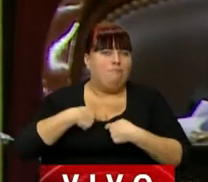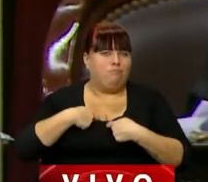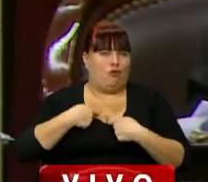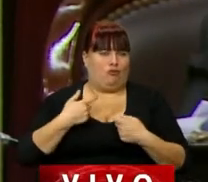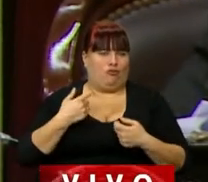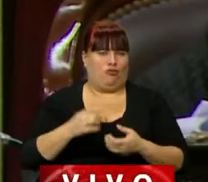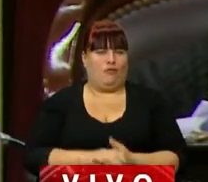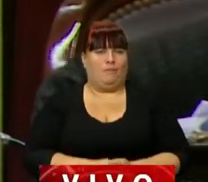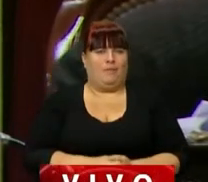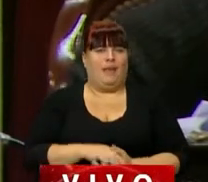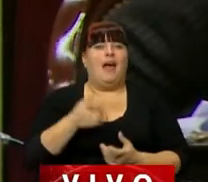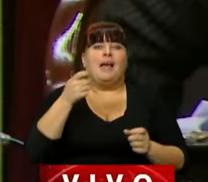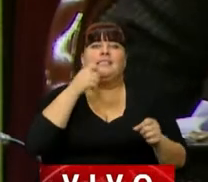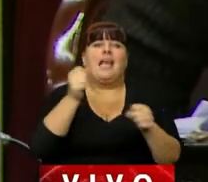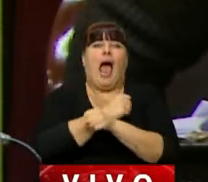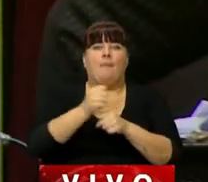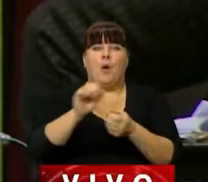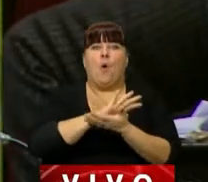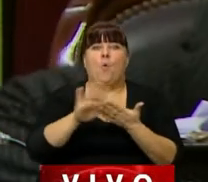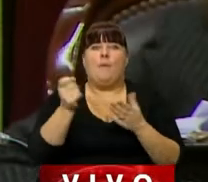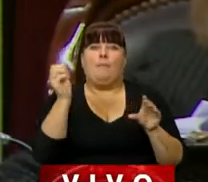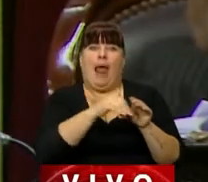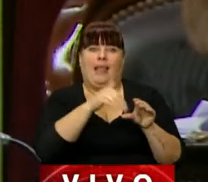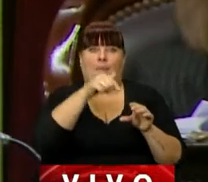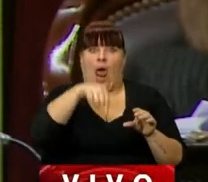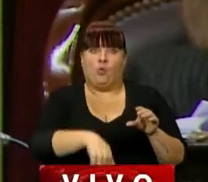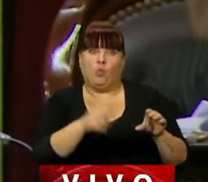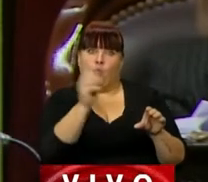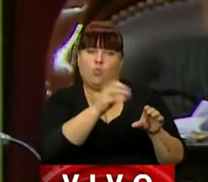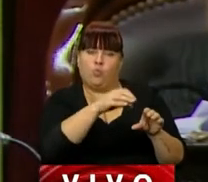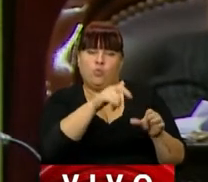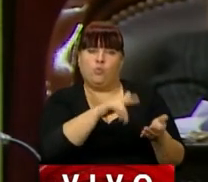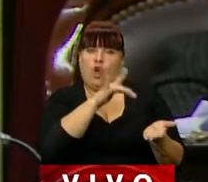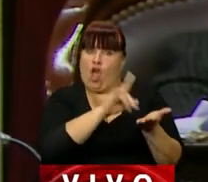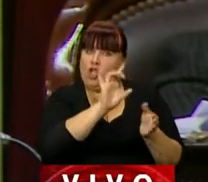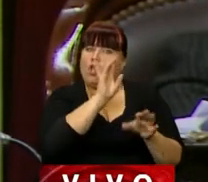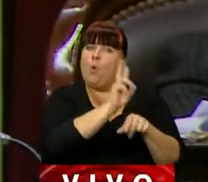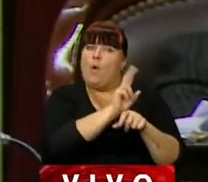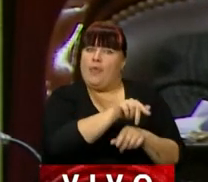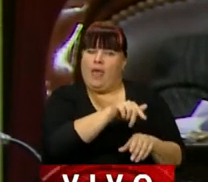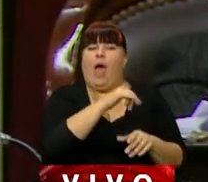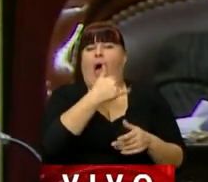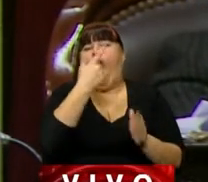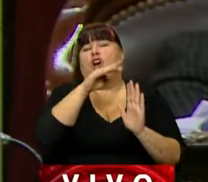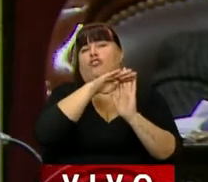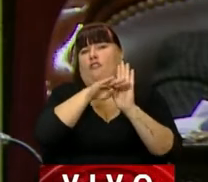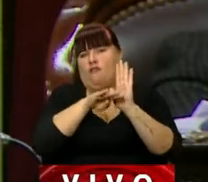acompañamiento de la aprobación de este nuevo fideicomiso austral, que seguramente tiene otras